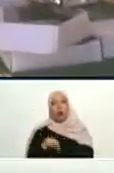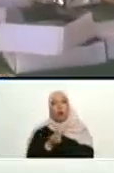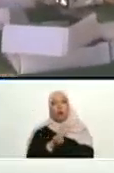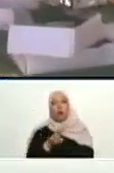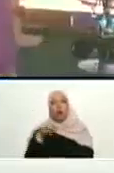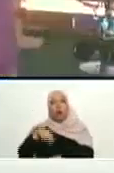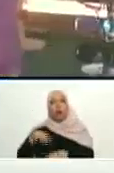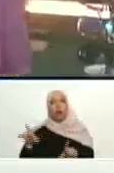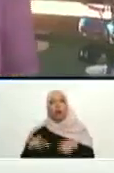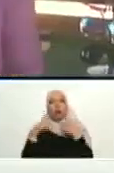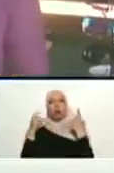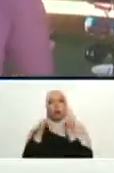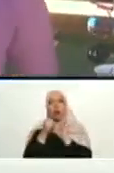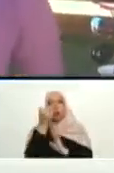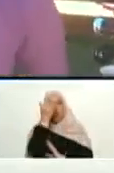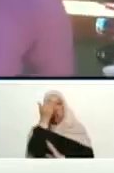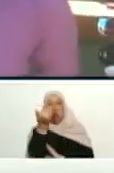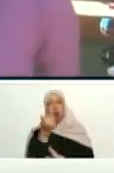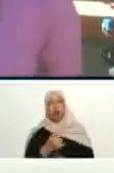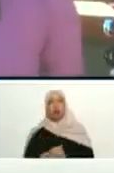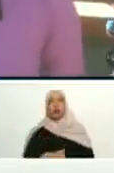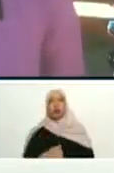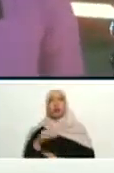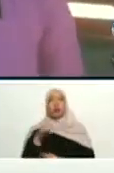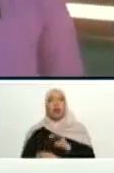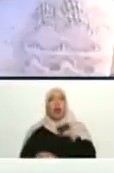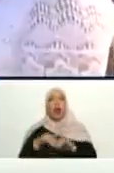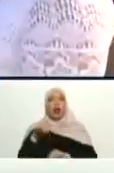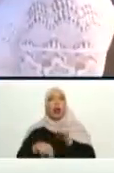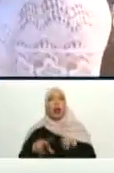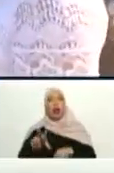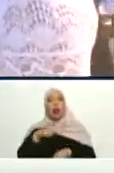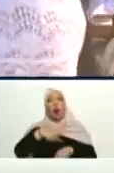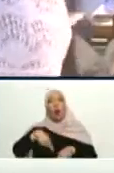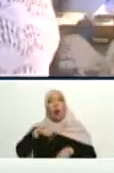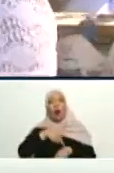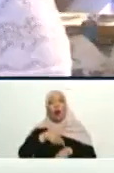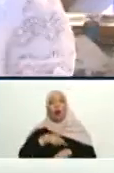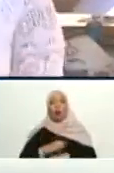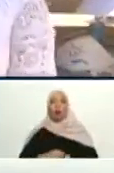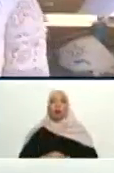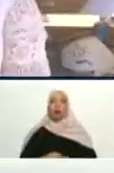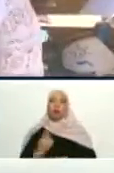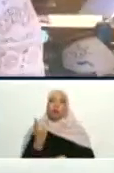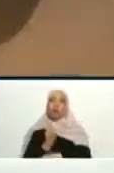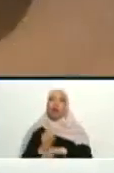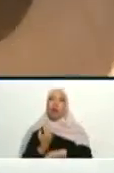Guaira, aquí al frentico, pues, nadando echamos 3 horas. ¿Ah?